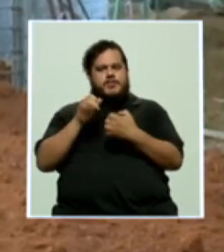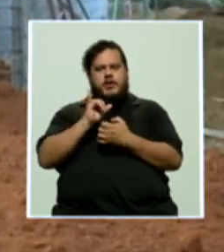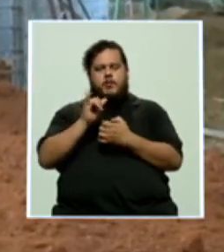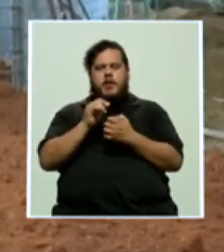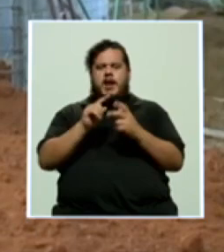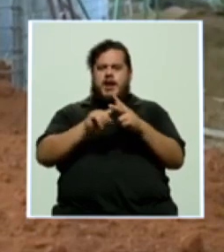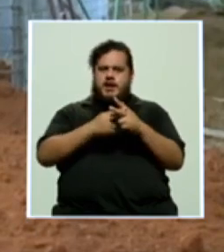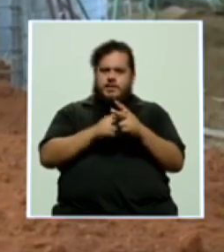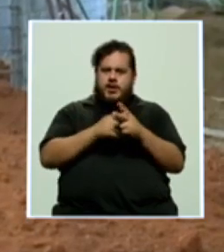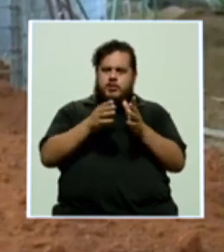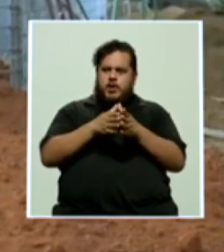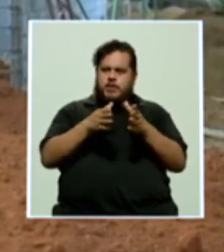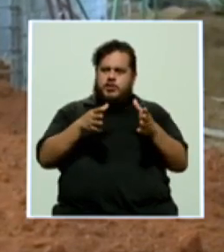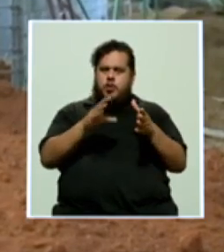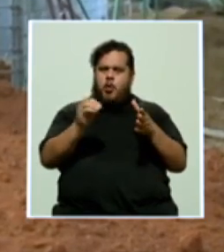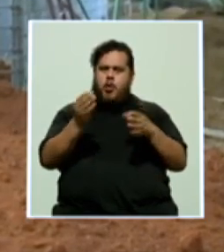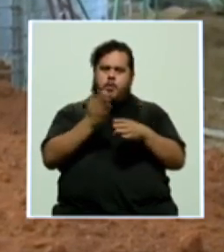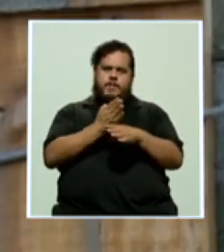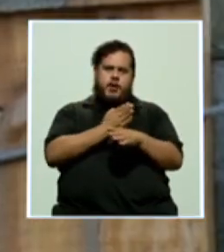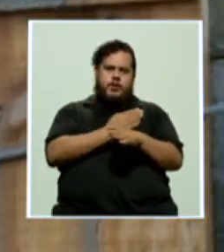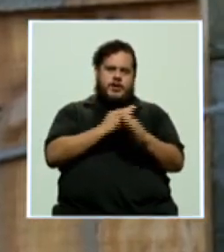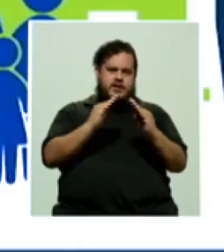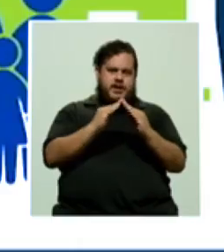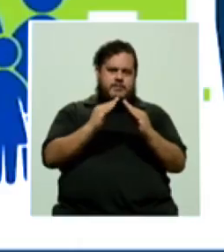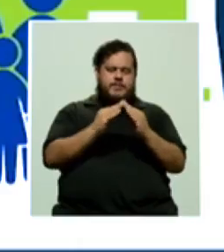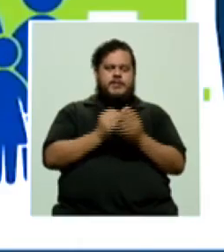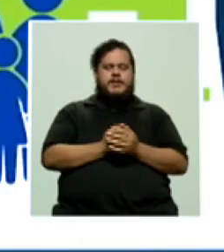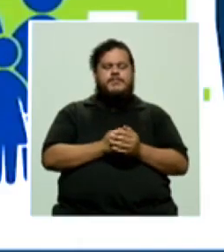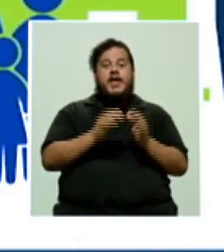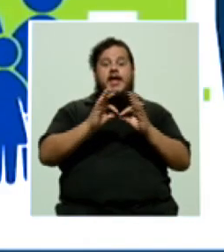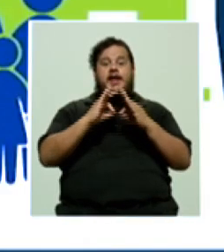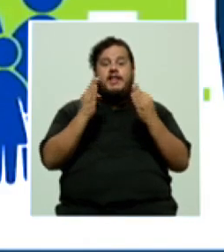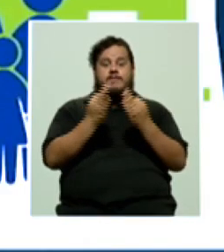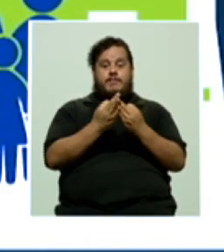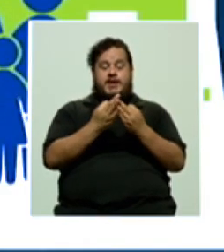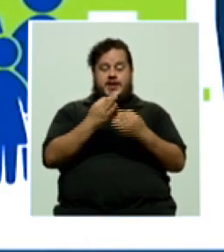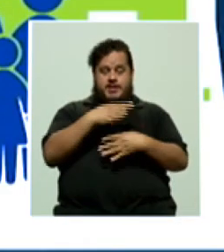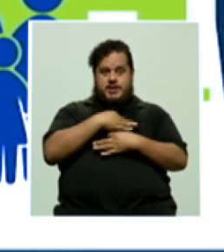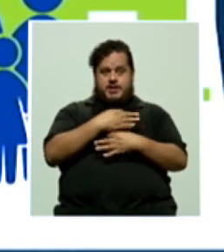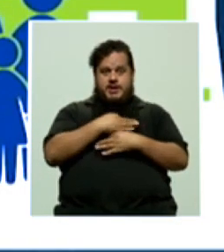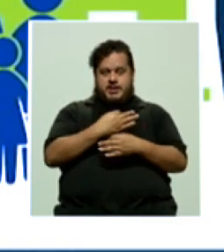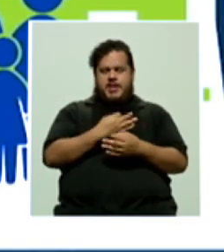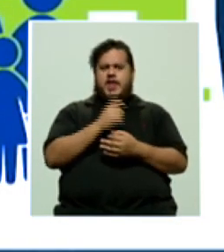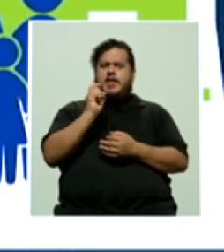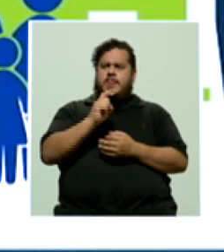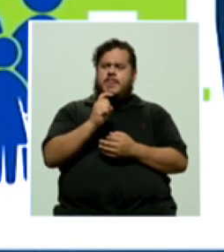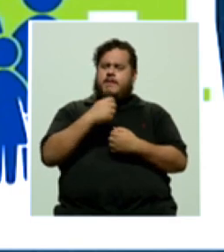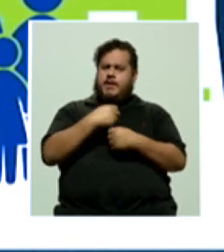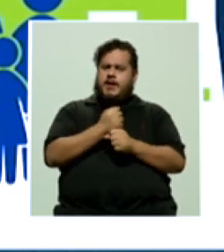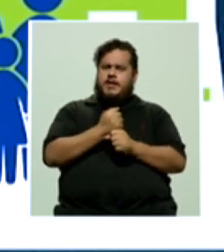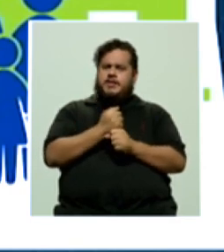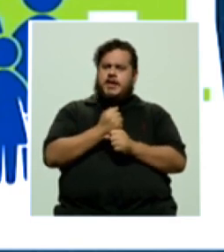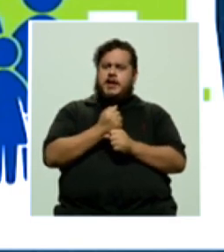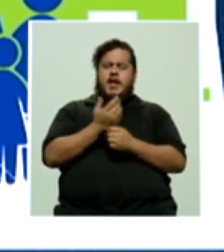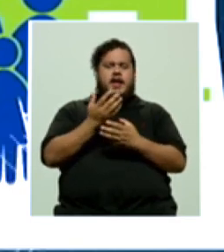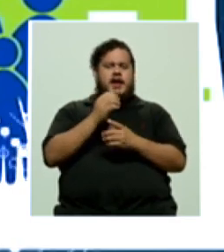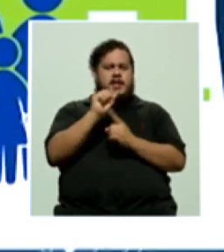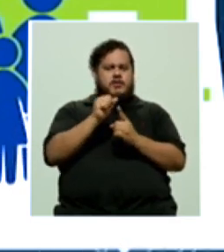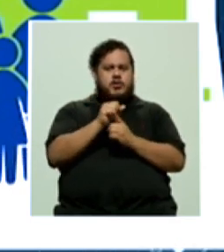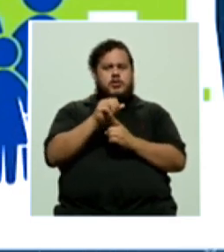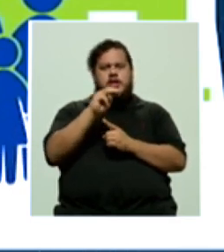reparación, ampliación o mejoras a la vivienda. Las familias interesadas en postularse deben realizar los trámites en